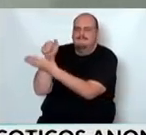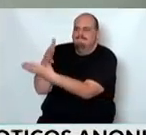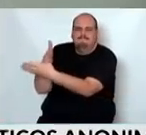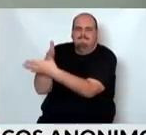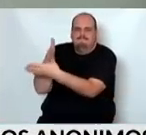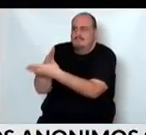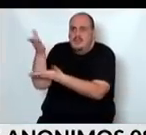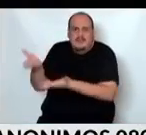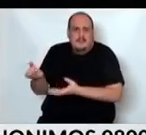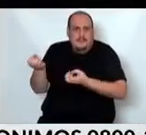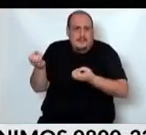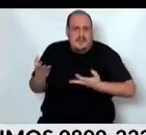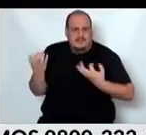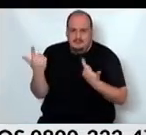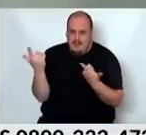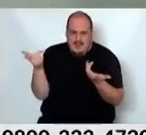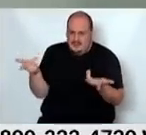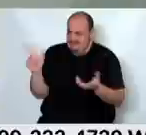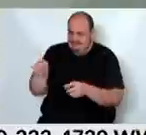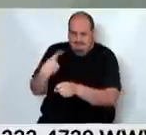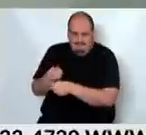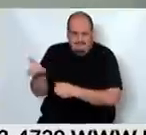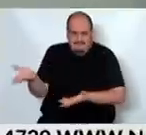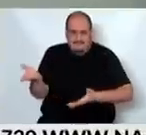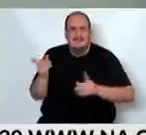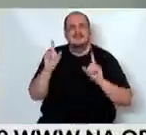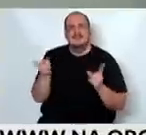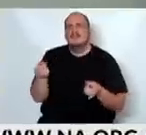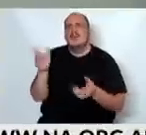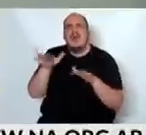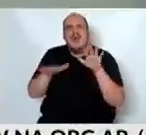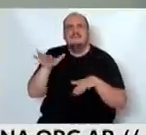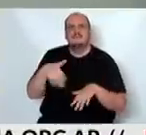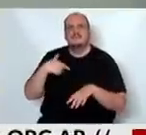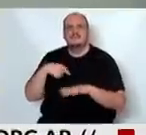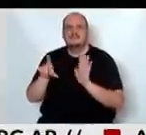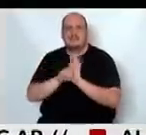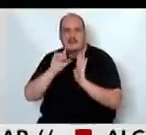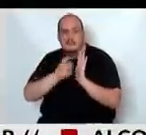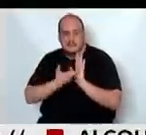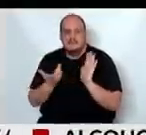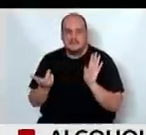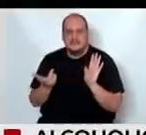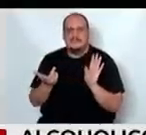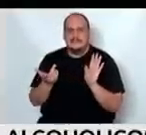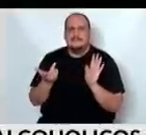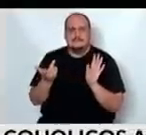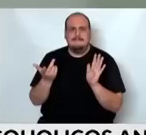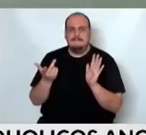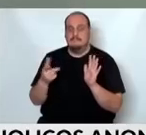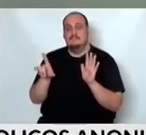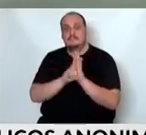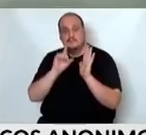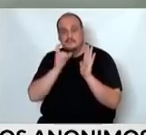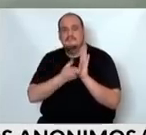lo pueden hacer. En situaciones también hasta de delincuencia. Delincuencia que podía lastimar